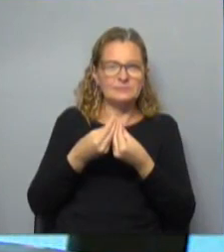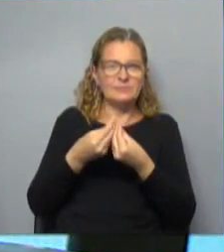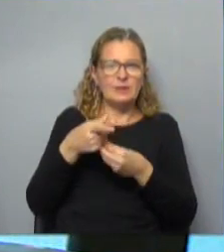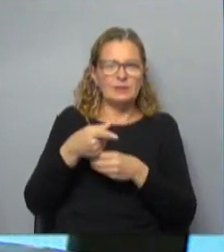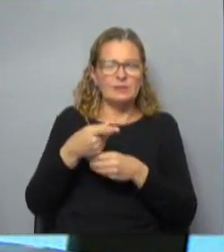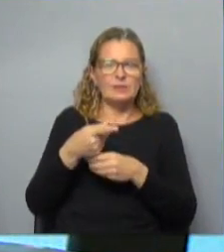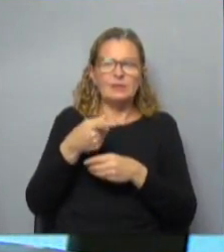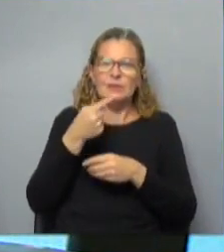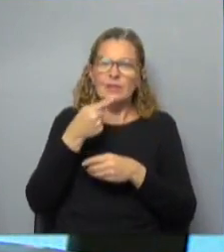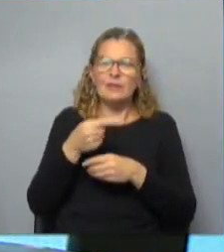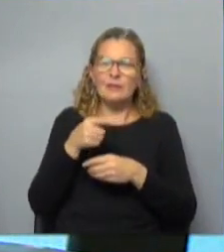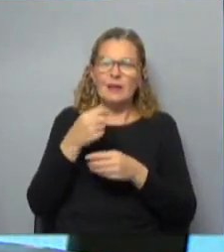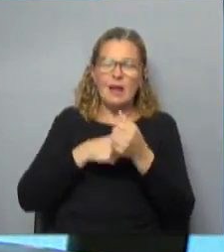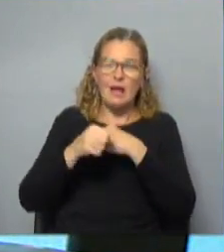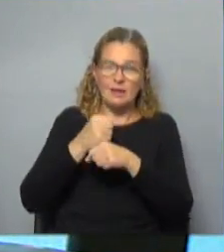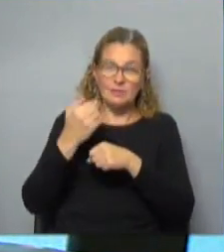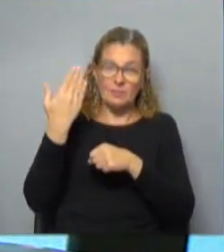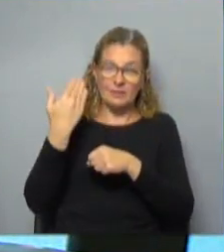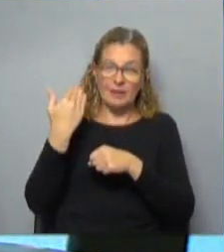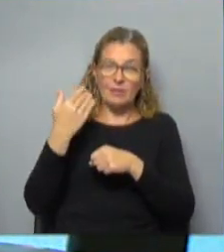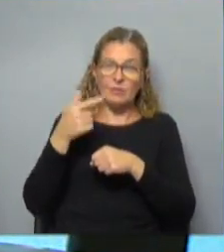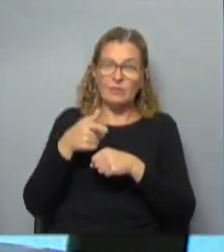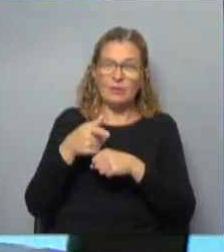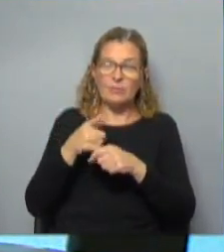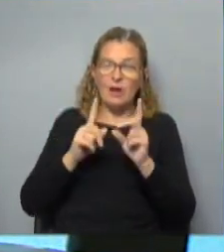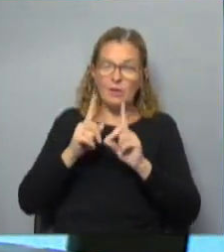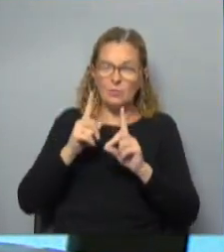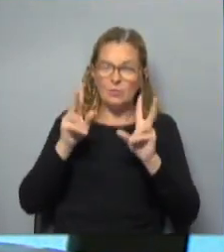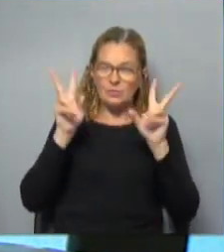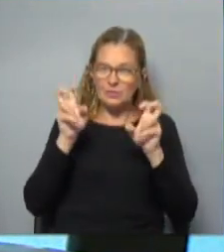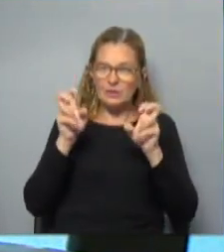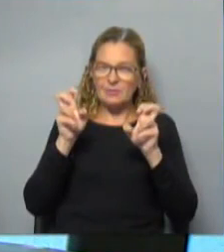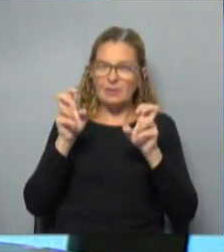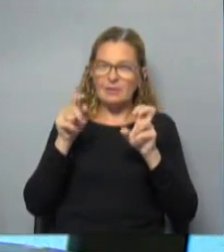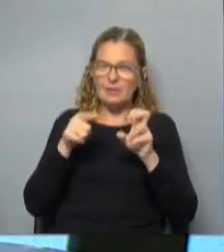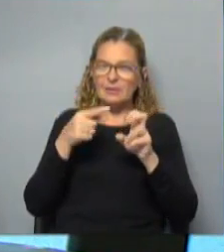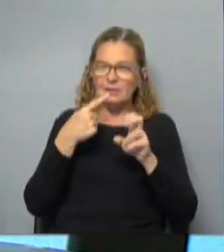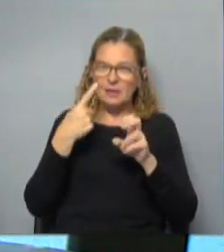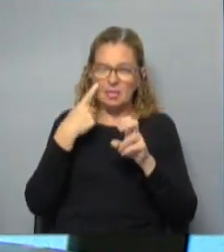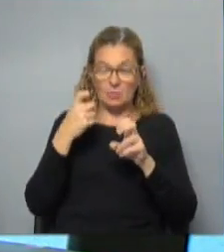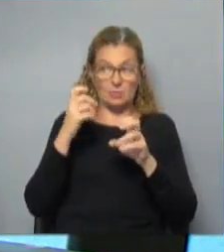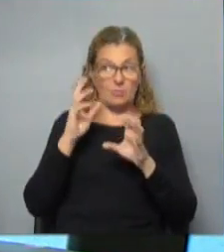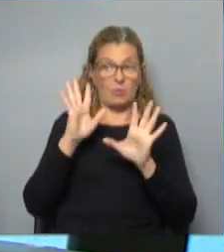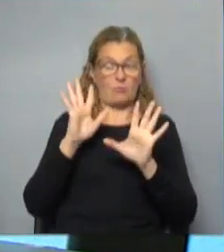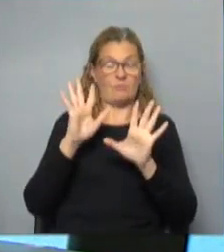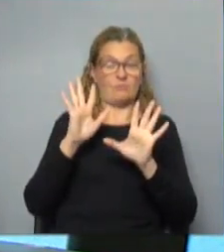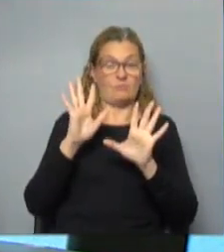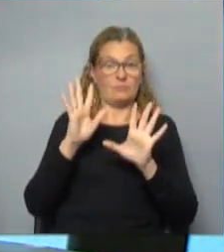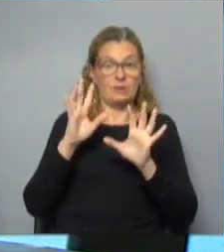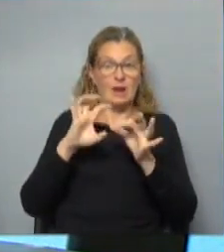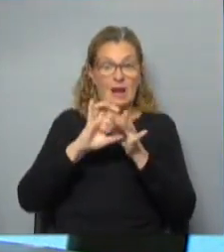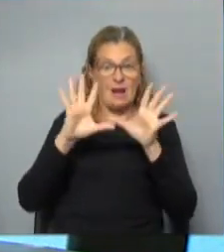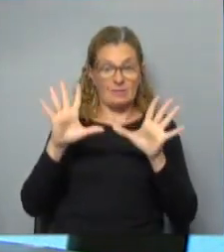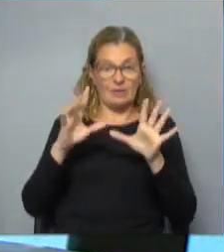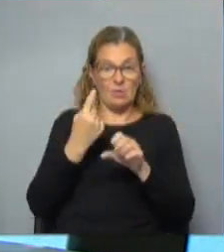internacional eso señalan que el año pasado hubo en particular algunas cuestiones que bueno saltaron las alarmas sobre la libertad de expresión una